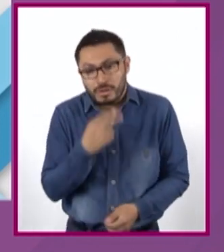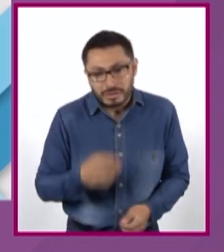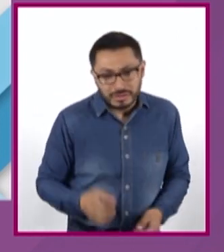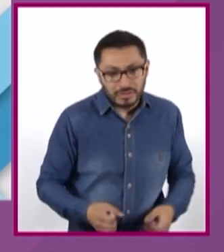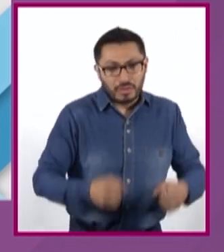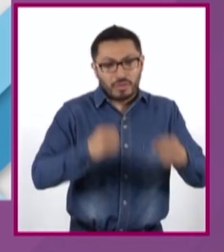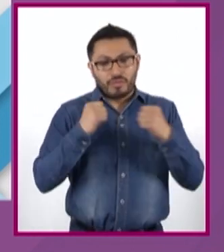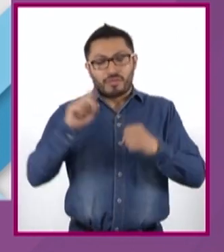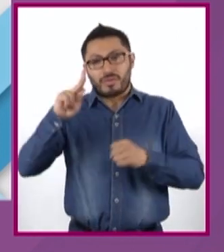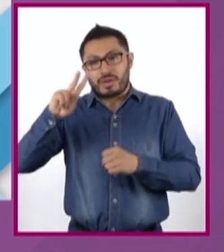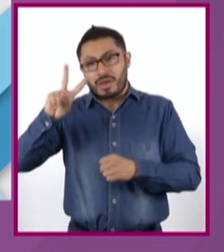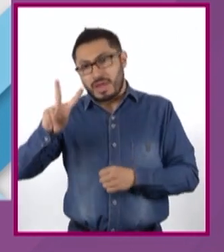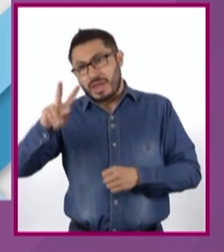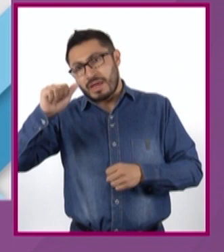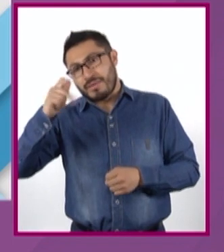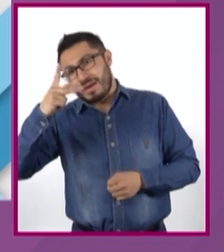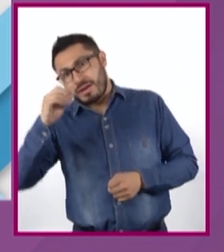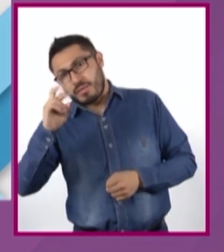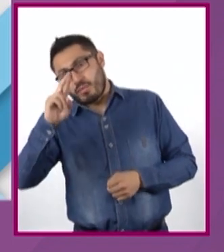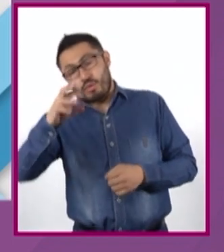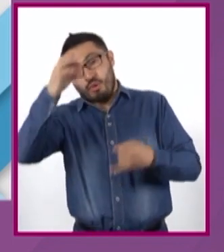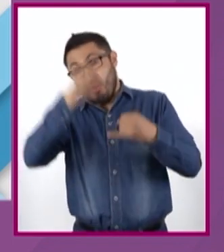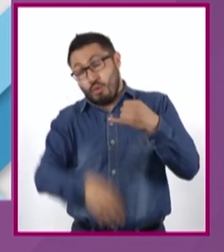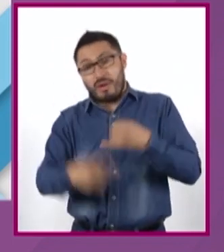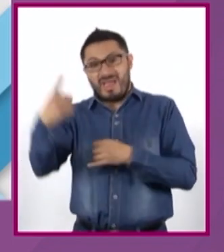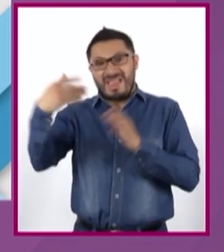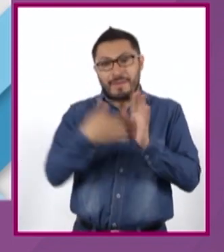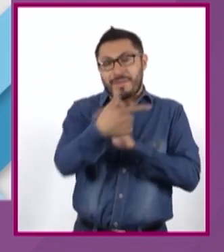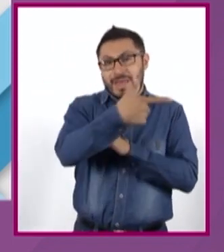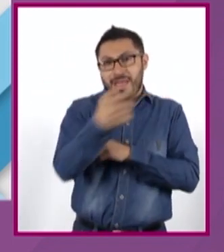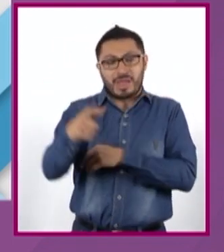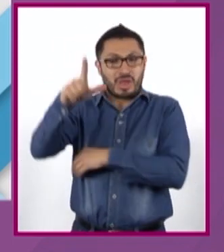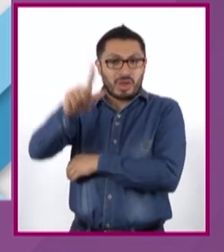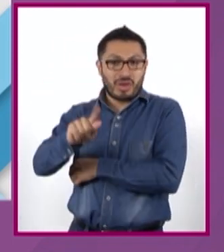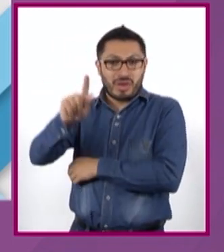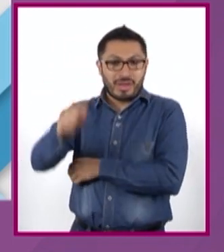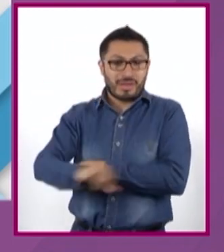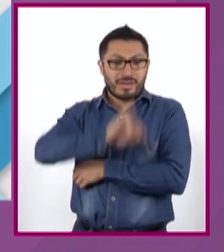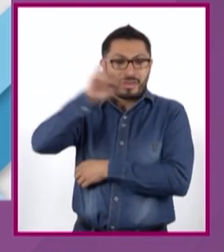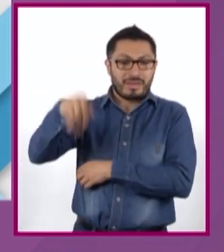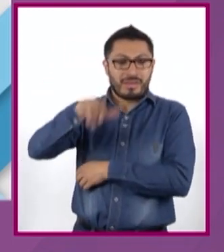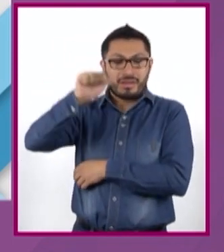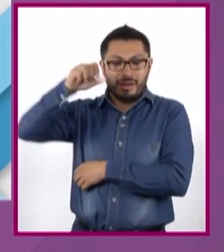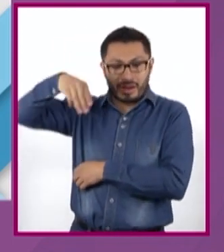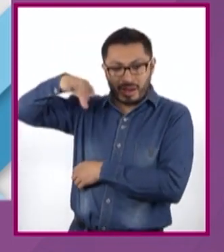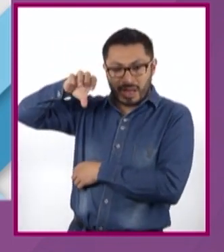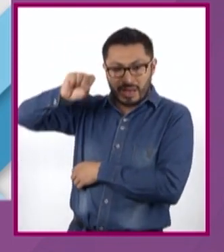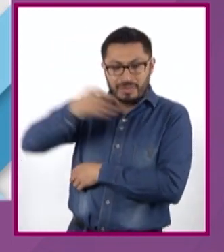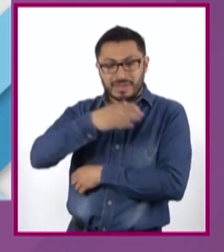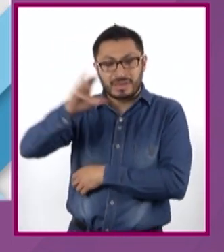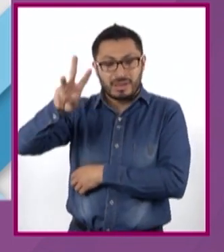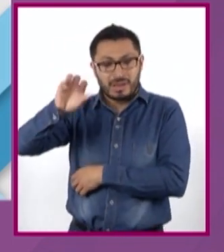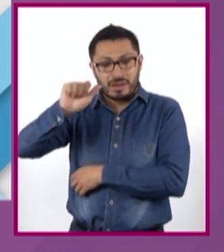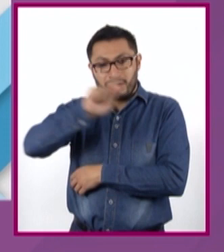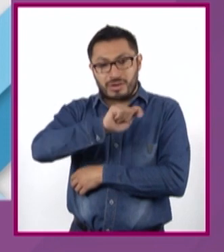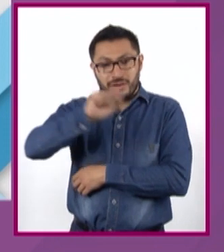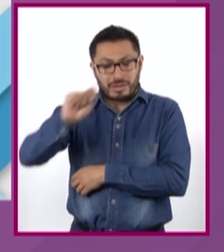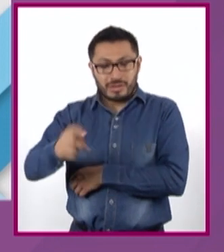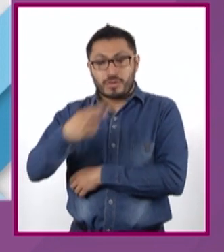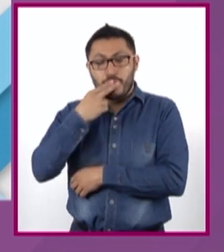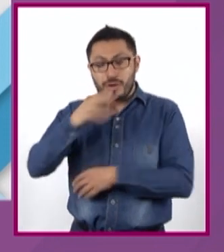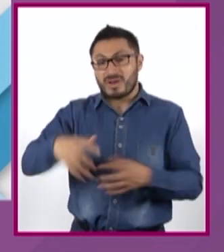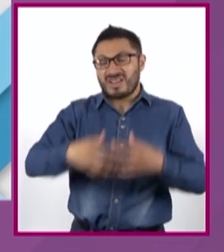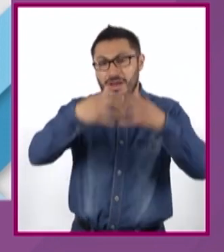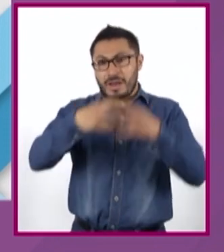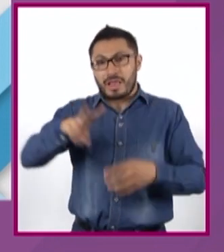fuerza del vapor. Por último, en 1770, James Watt presentó un modelo de máquina de vapor